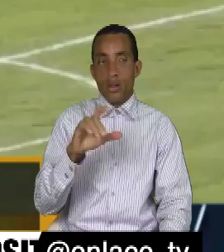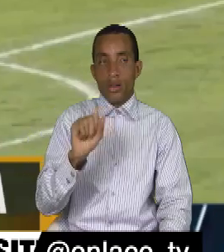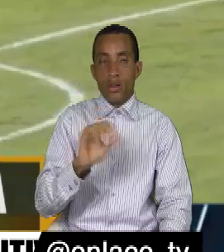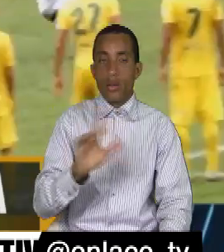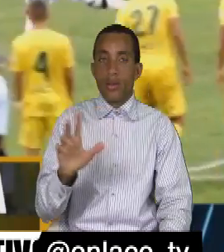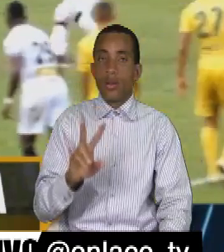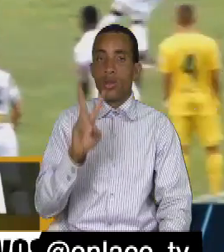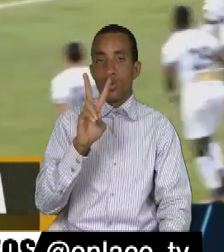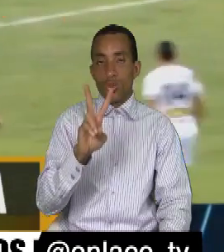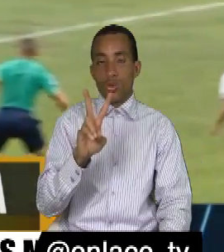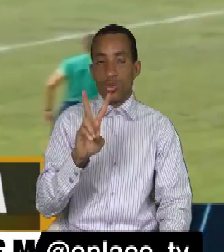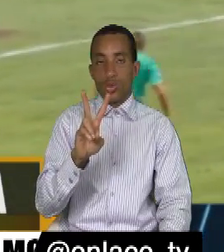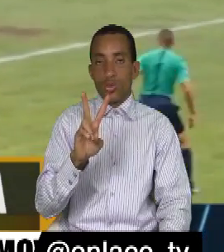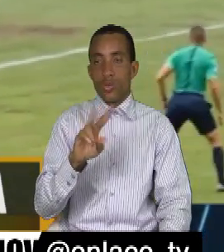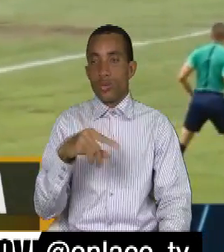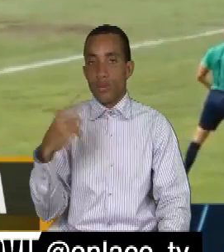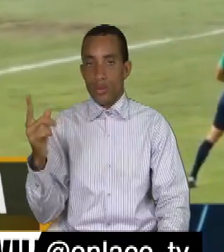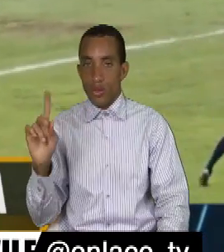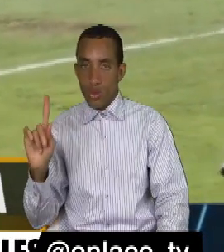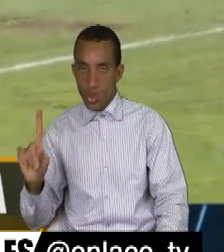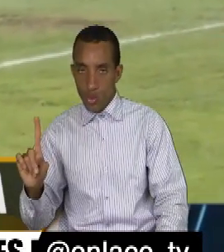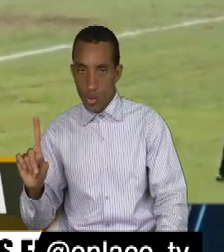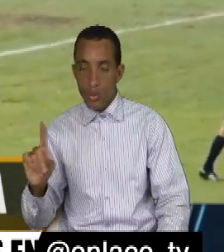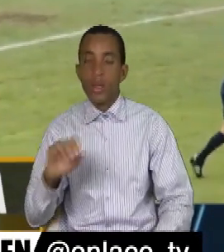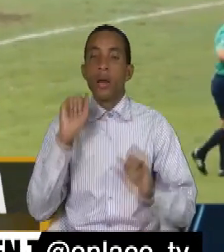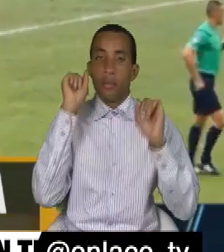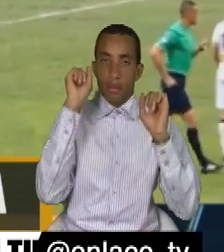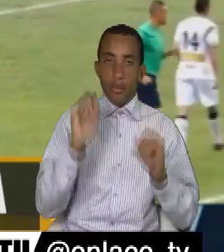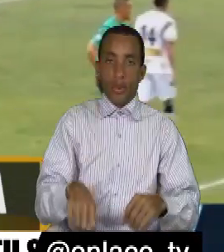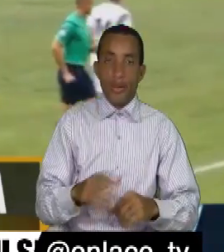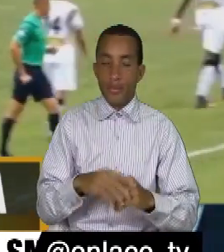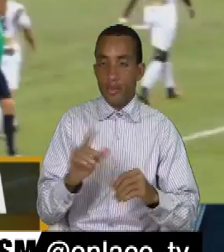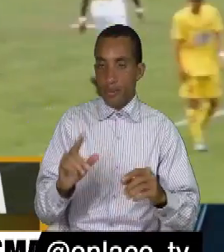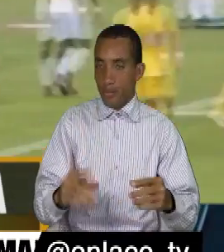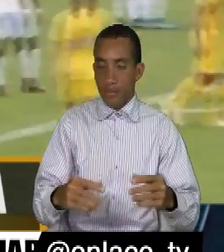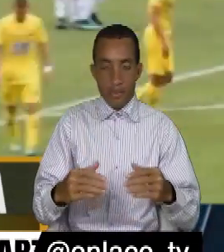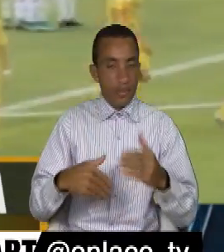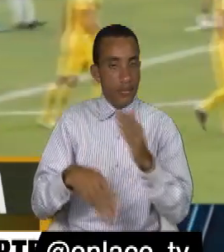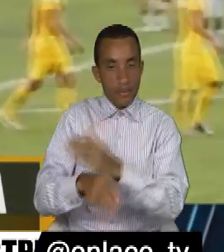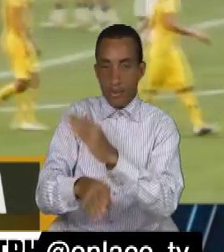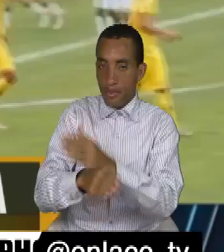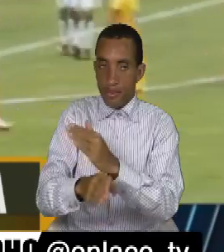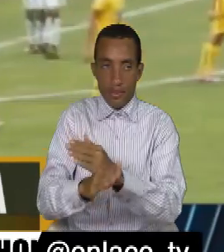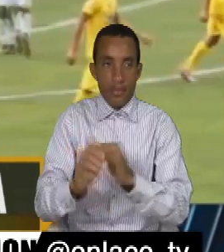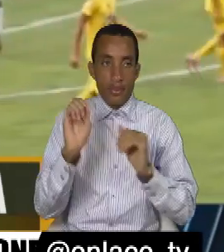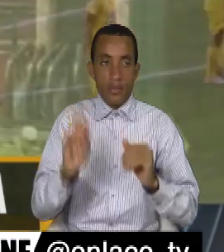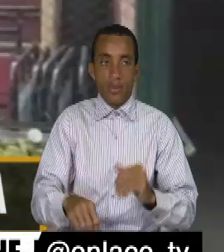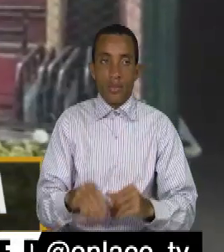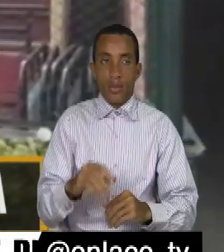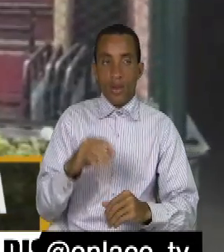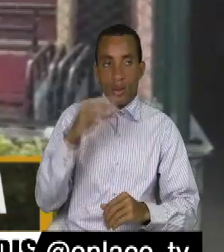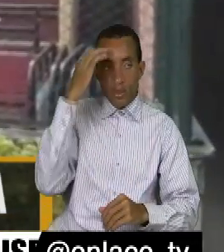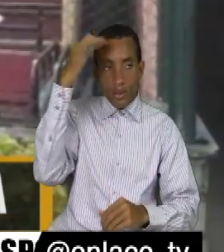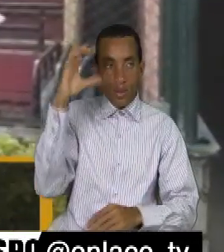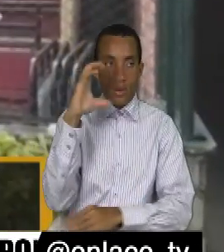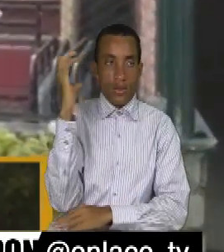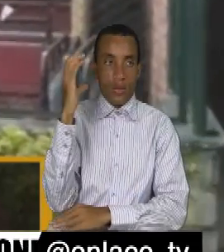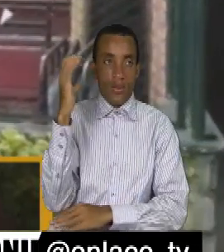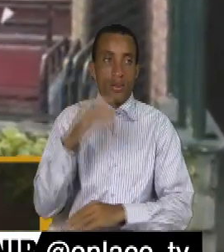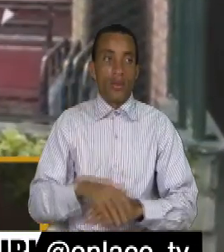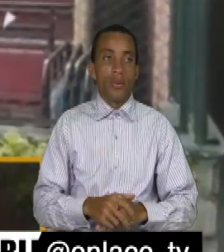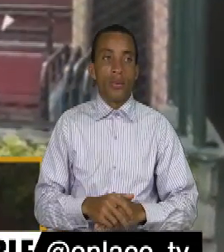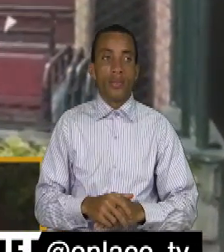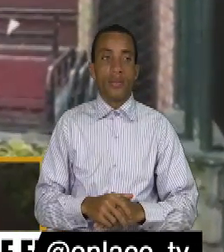ante Atlético Bucaramanga, que le permite pasar a la siguiente ronda en la Copa Águila del fútbol profesional colombiano. Sí, pienso que el equipo